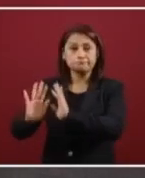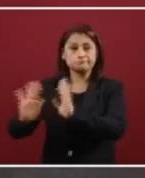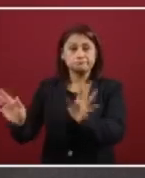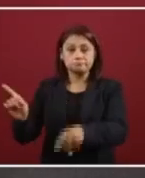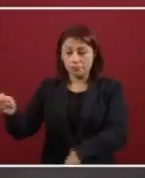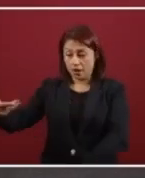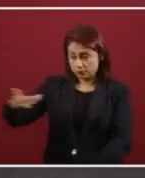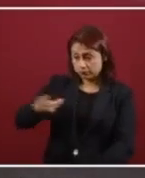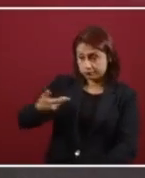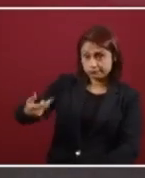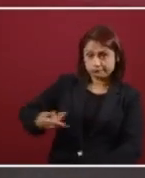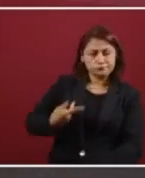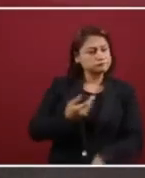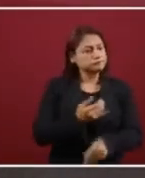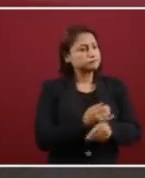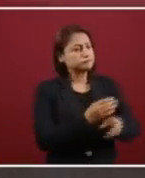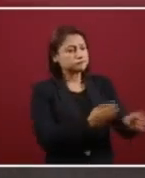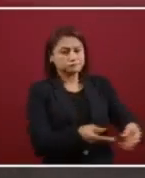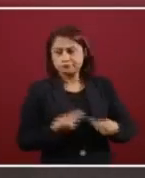y no detener nada.